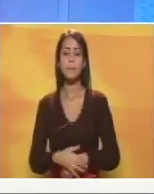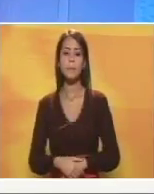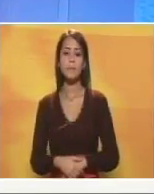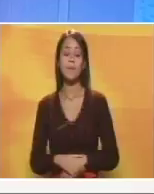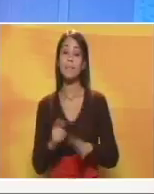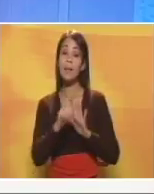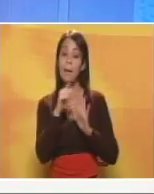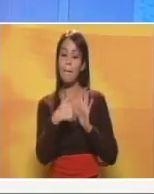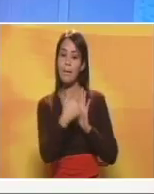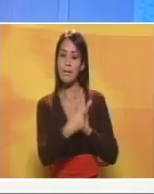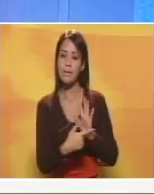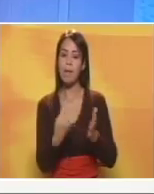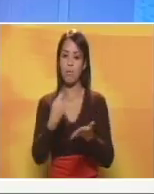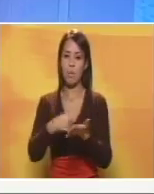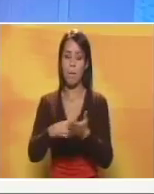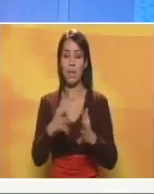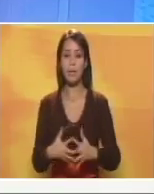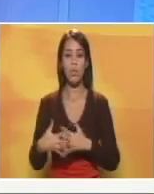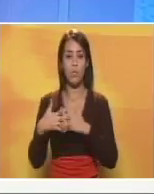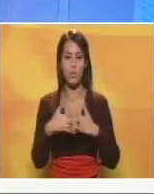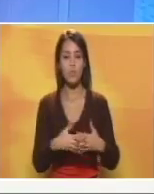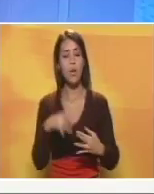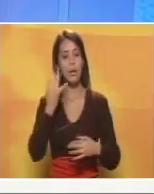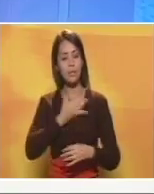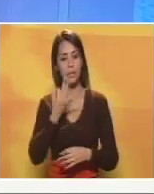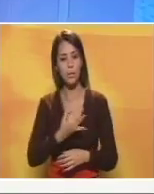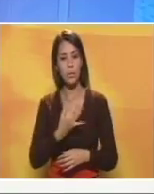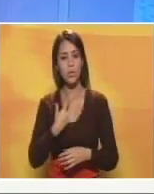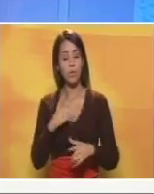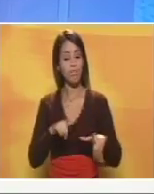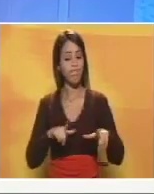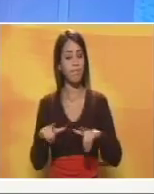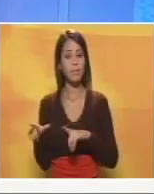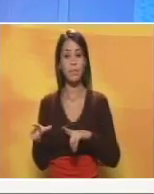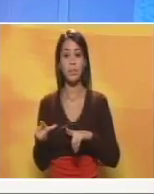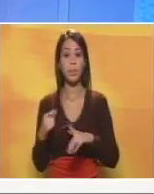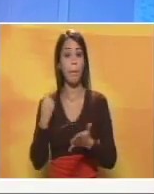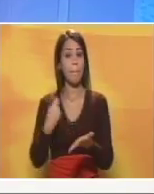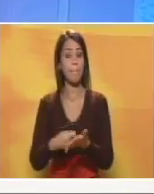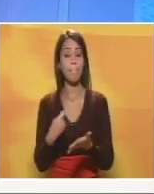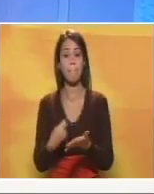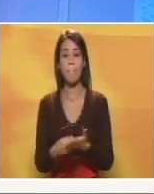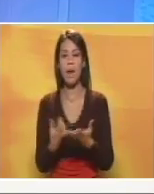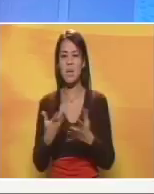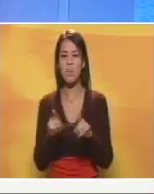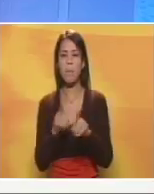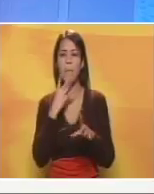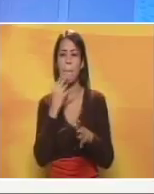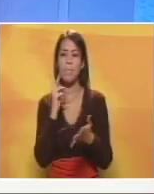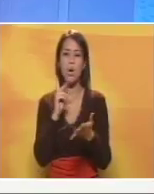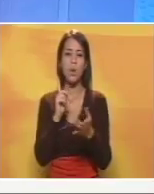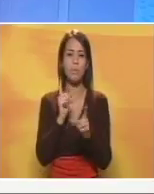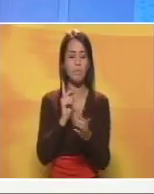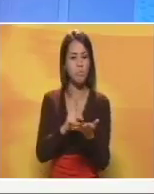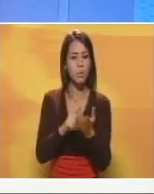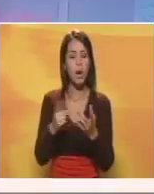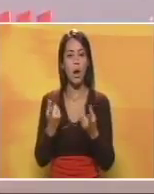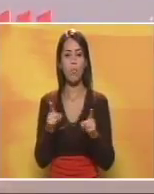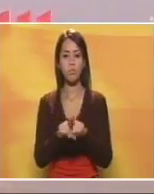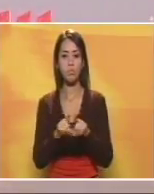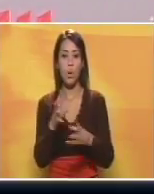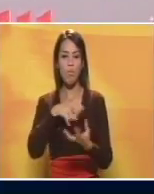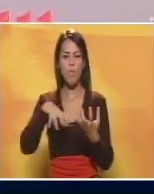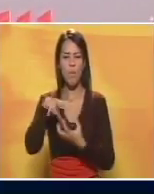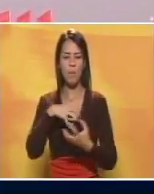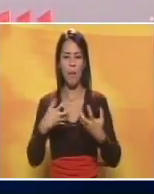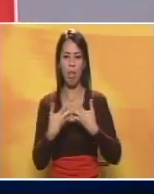las medidas arancelarias de Estados Unidos y aseguró estar preparada para pagar el precio de una guerra comercial. Así lo indicó el Ministerio de Comercio